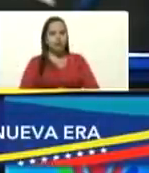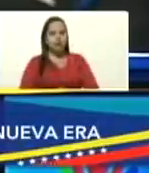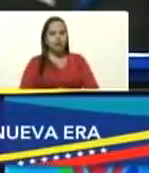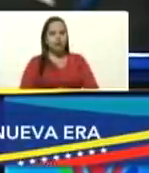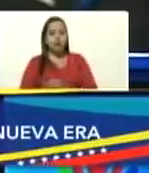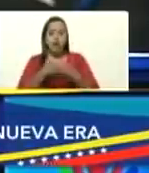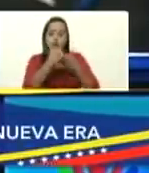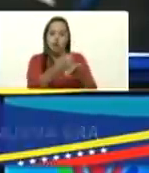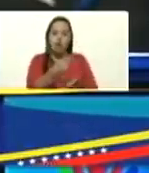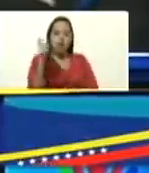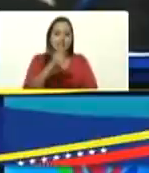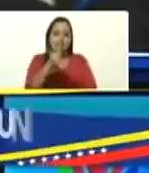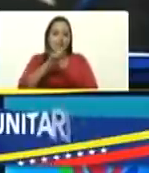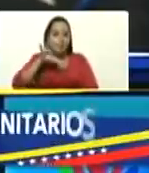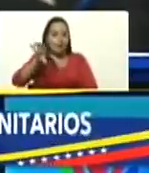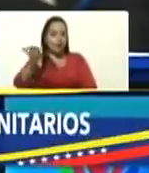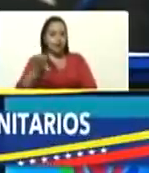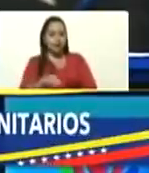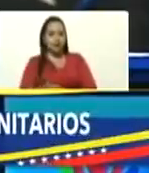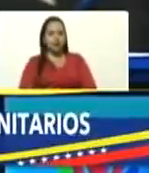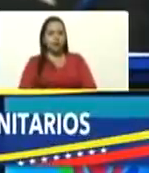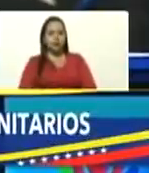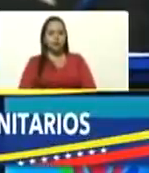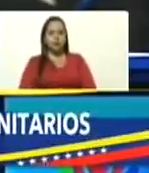las necesidades del país.